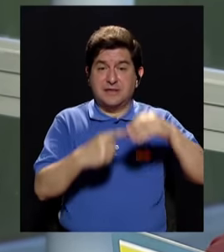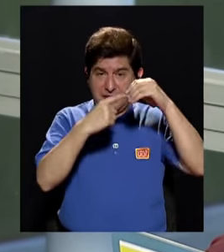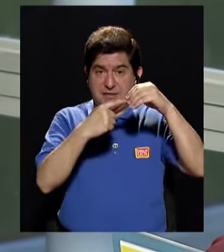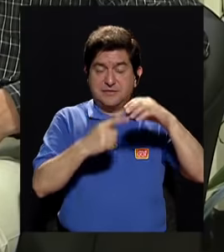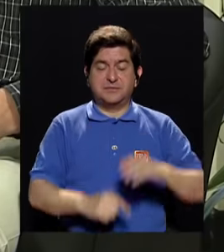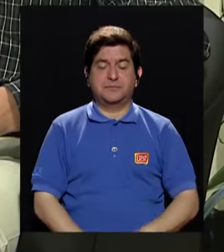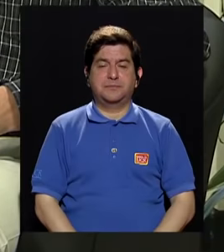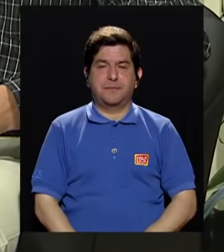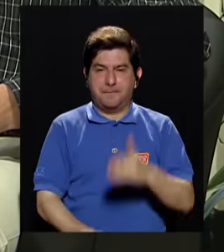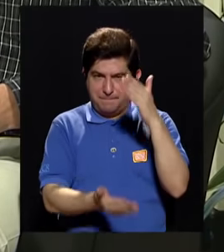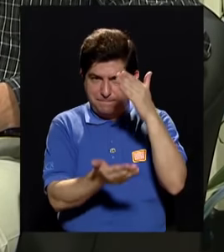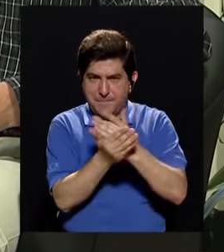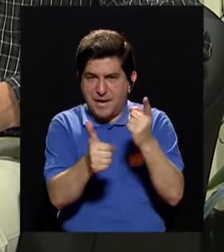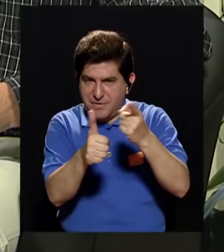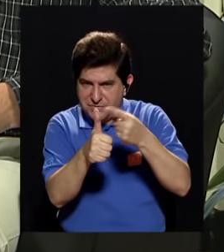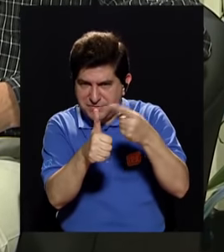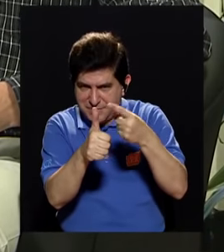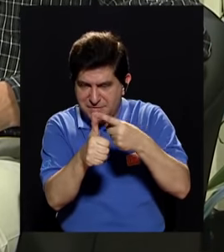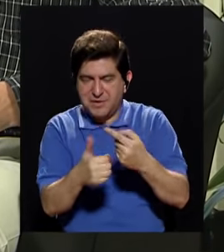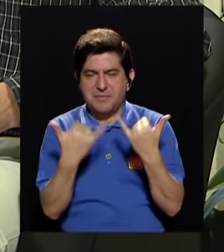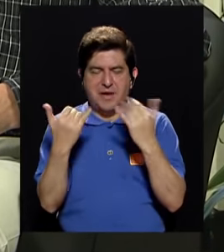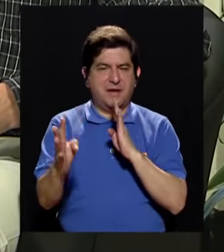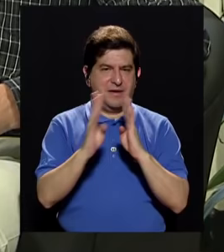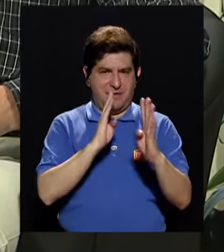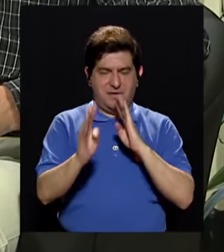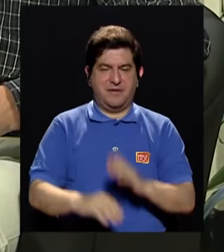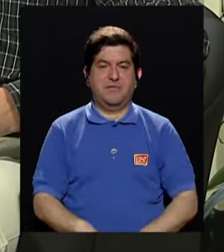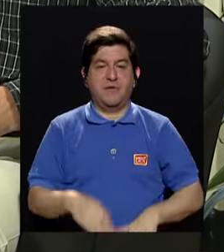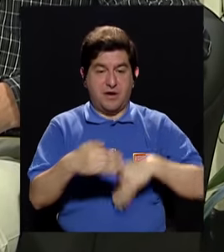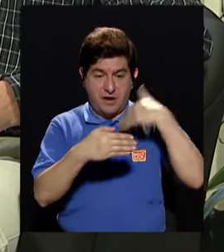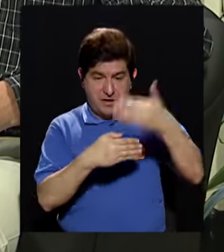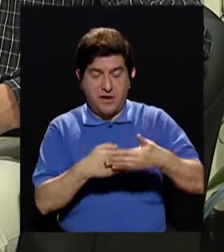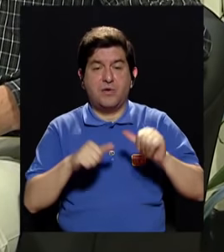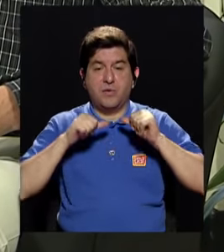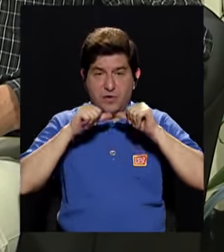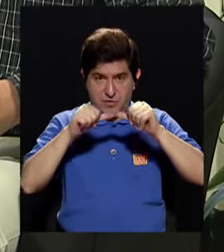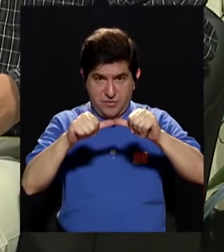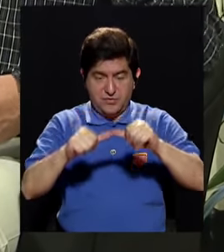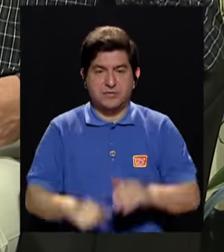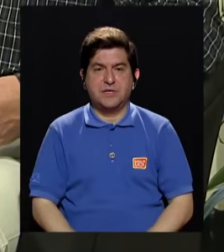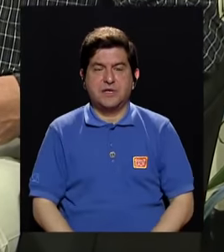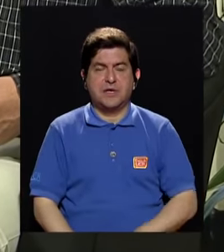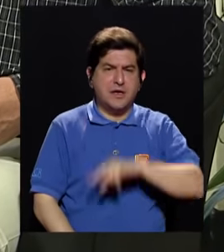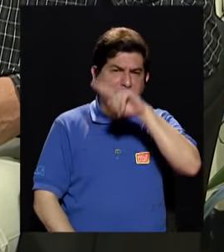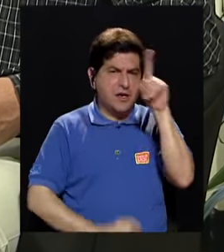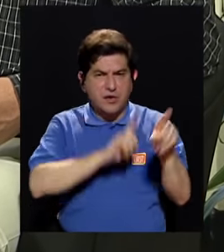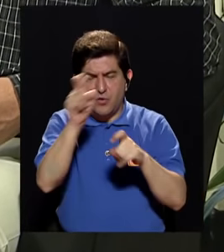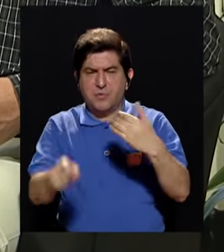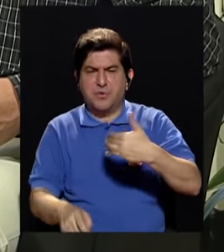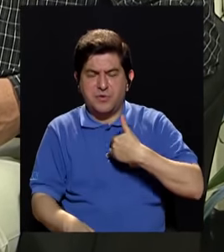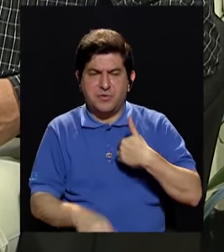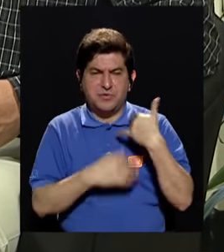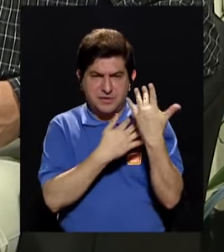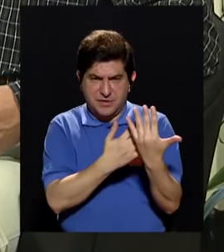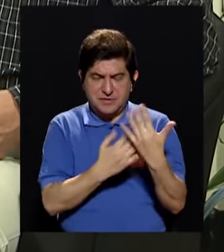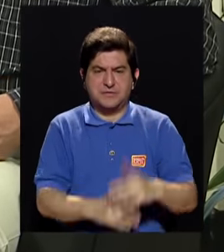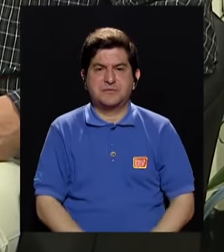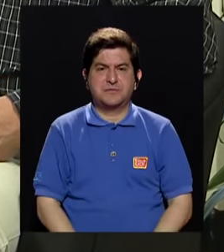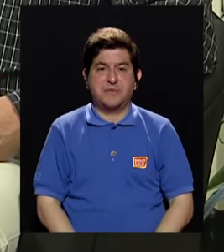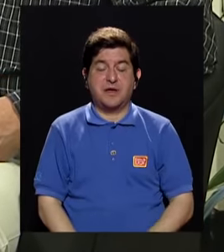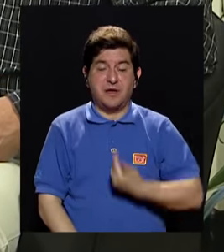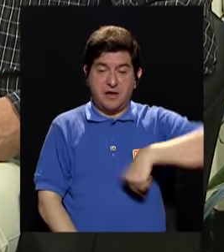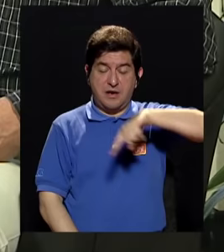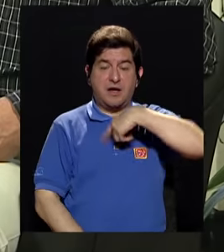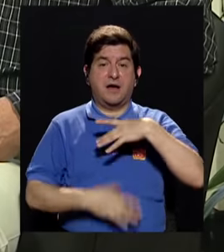vivas vamos a hacer una primera pausa en esta conversación verdad y luego vamos a regresar doctora comand de las preguntas que tenemos pendientes Y por